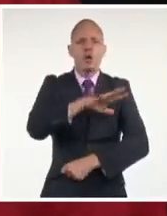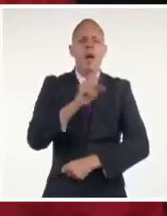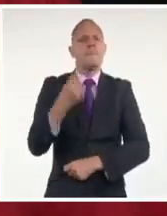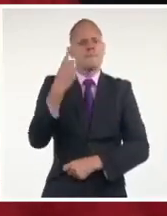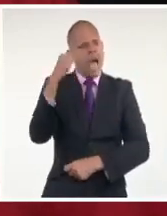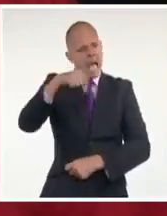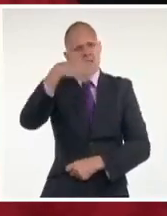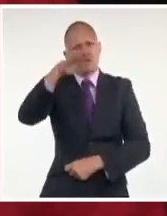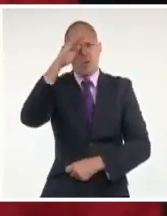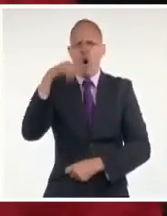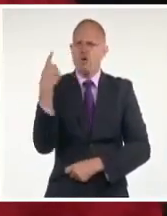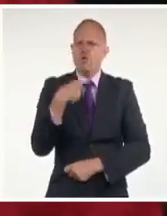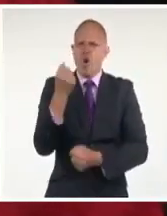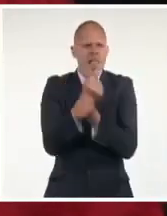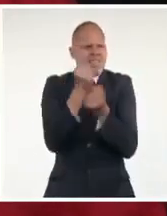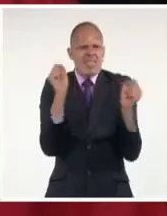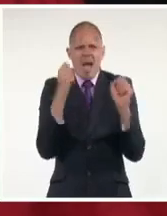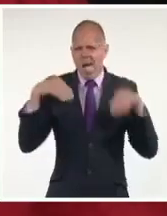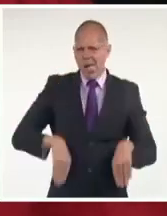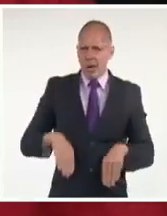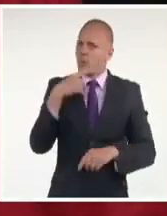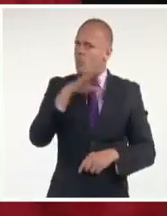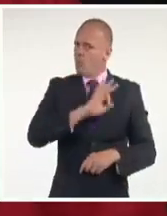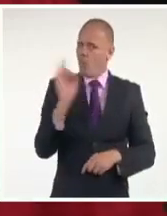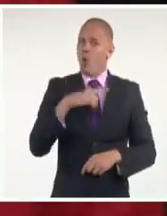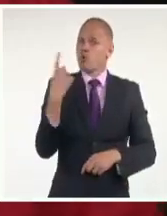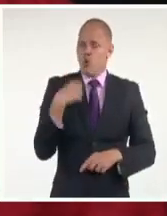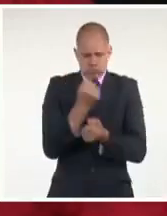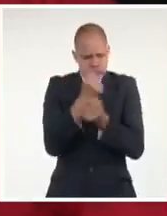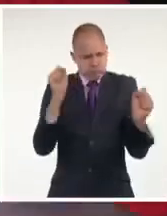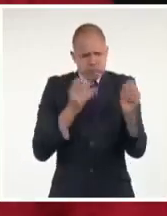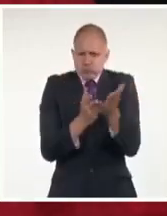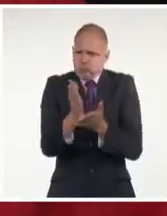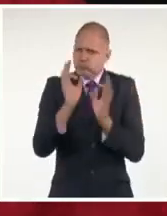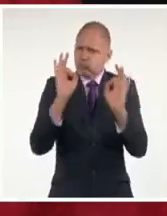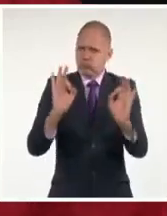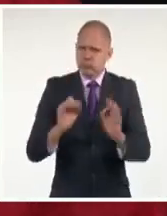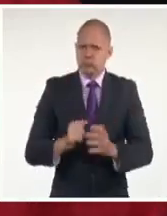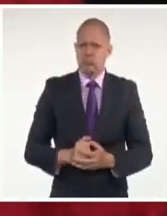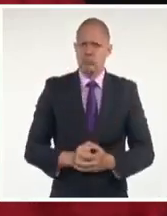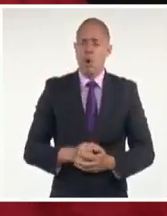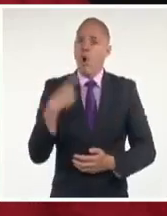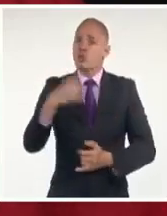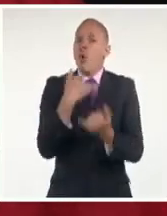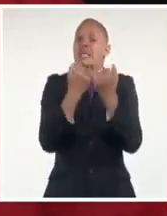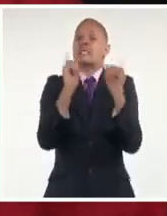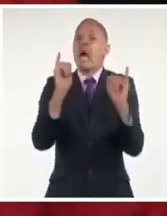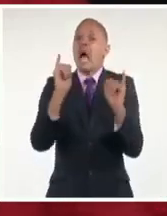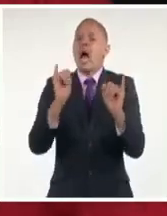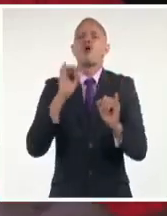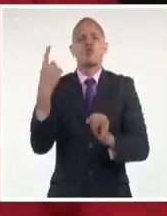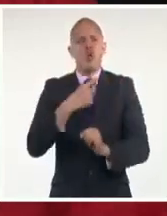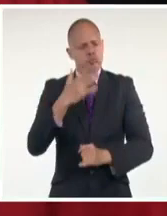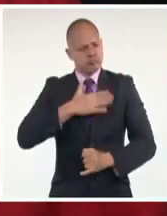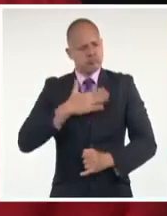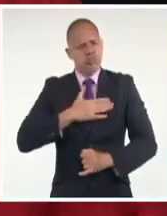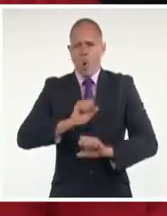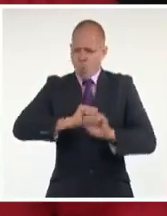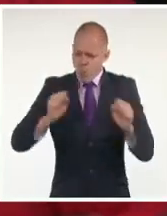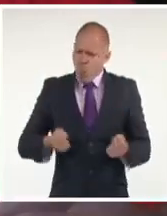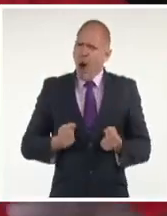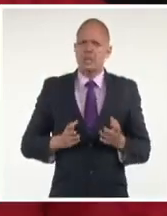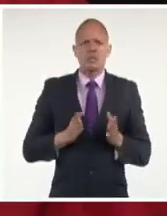Cuba es la libertad que hemos ganado, es la soberanía y es la independencia que nos hemos ganado como resultado de nuestras